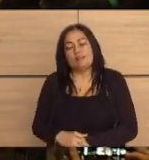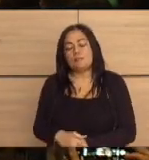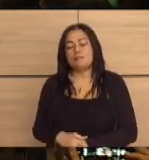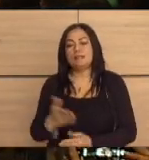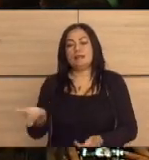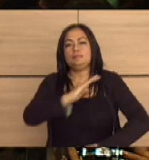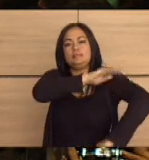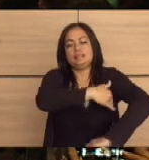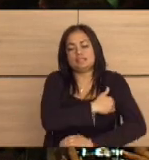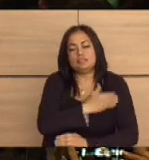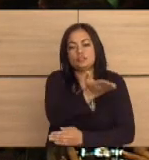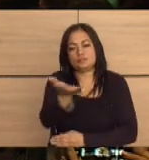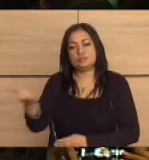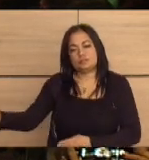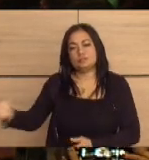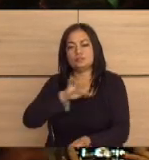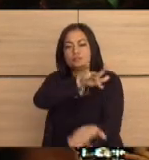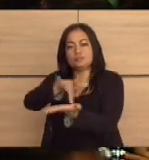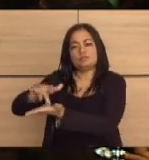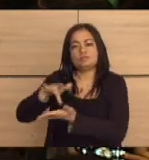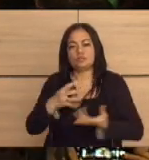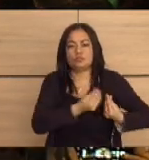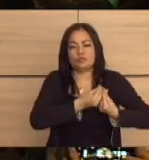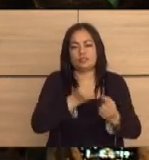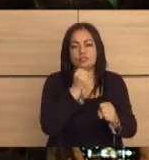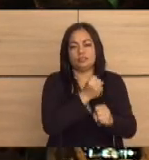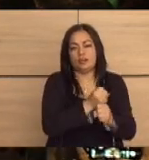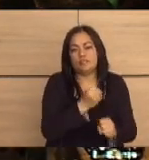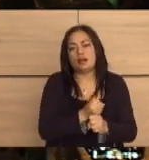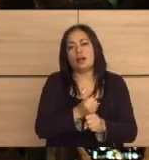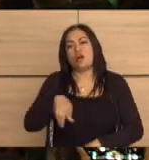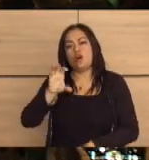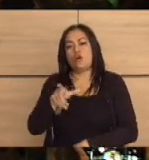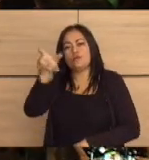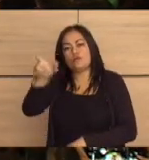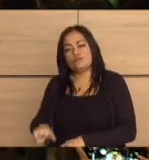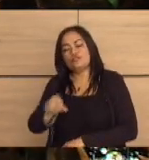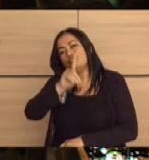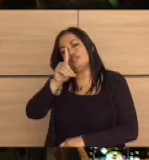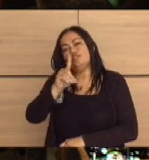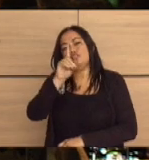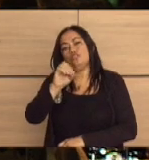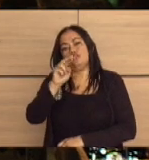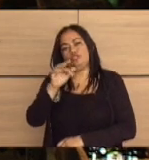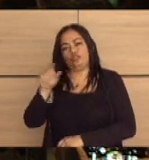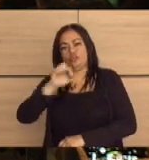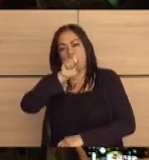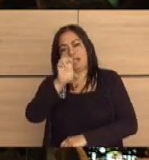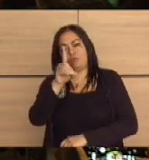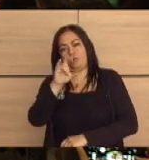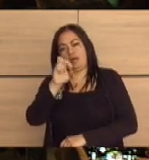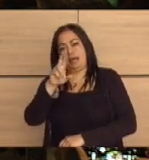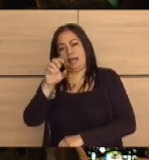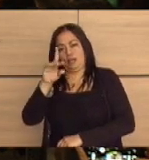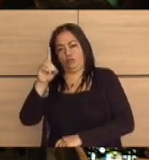señores ministros presentes, compañeros del equipo de trabajo, al doctor Eduardo Durán, presidente de la Academia Nacional de Historia,